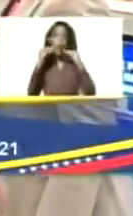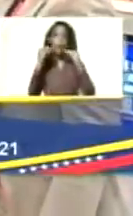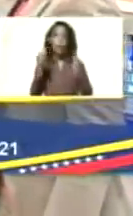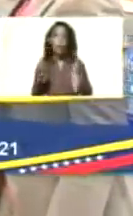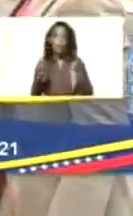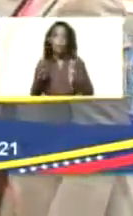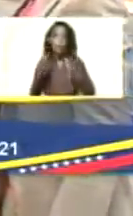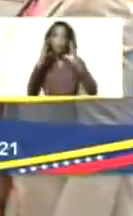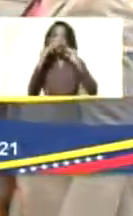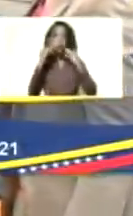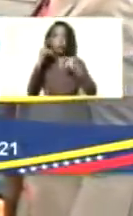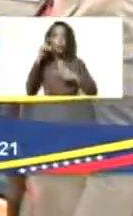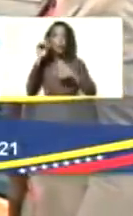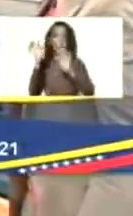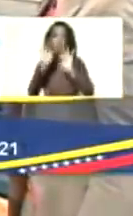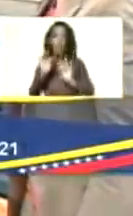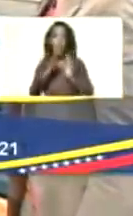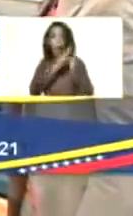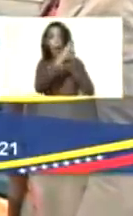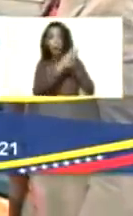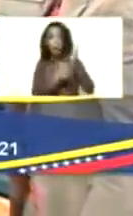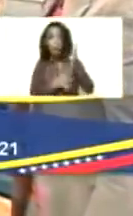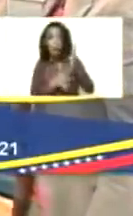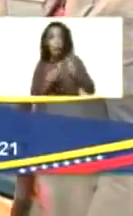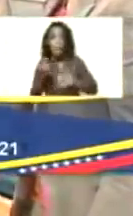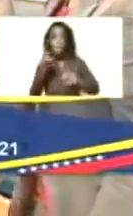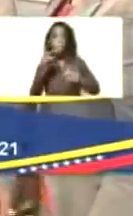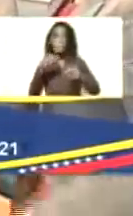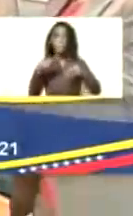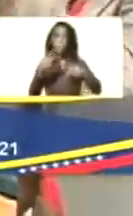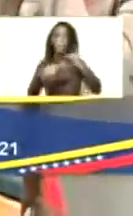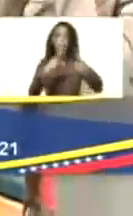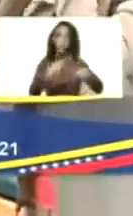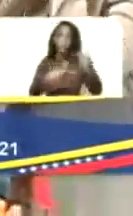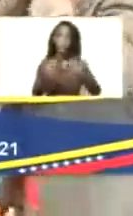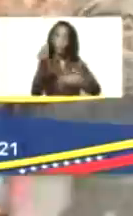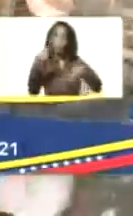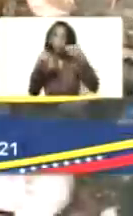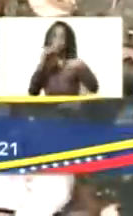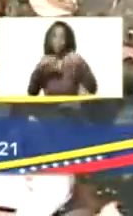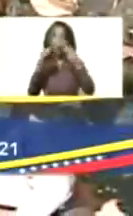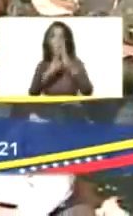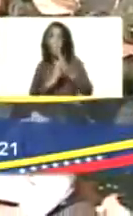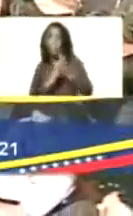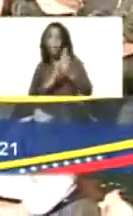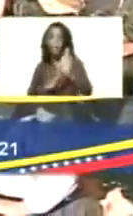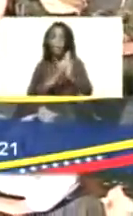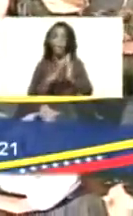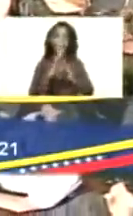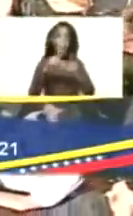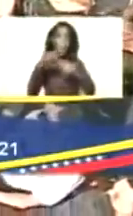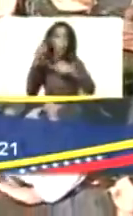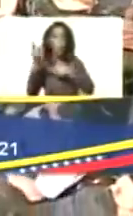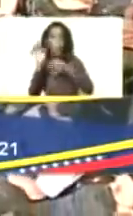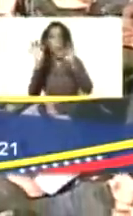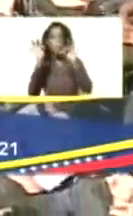el modelado de estructuras y procesos químicos que le han permitido trascender hacia otras especialidades.